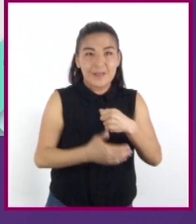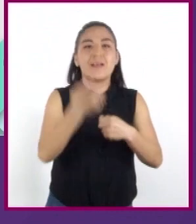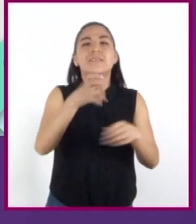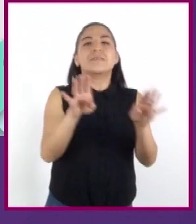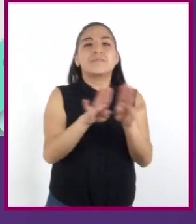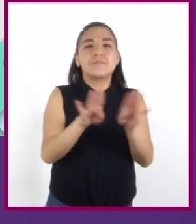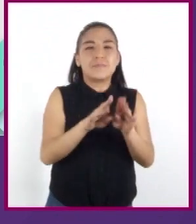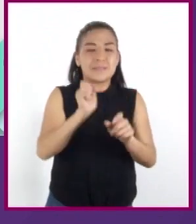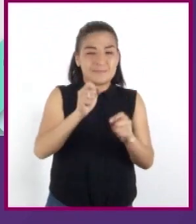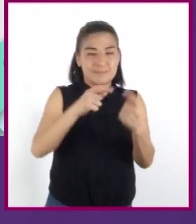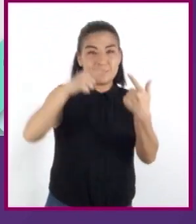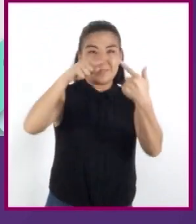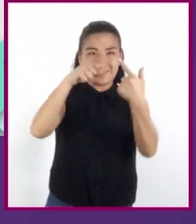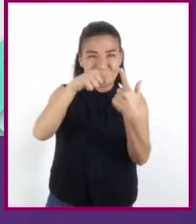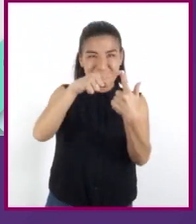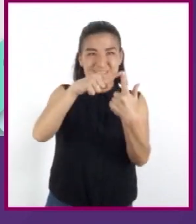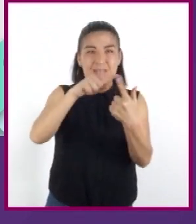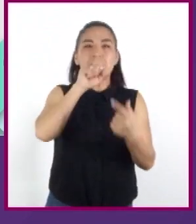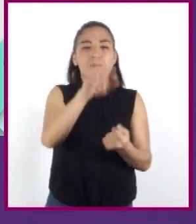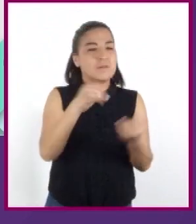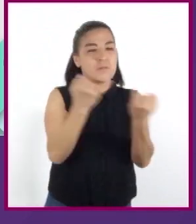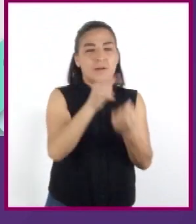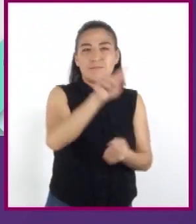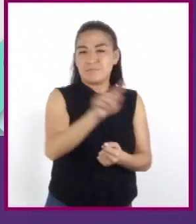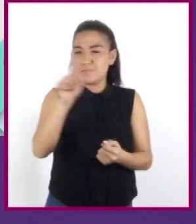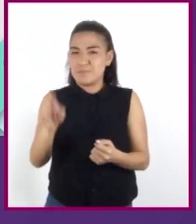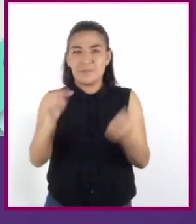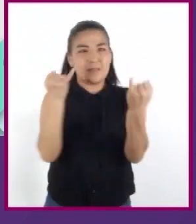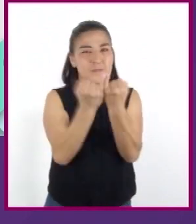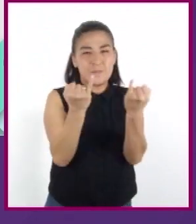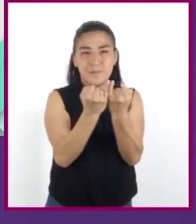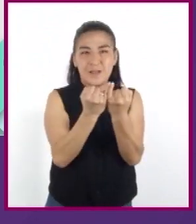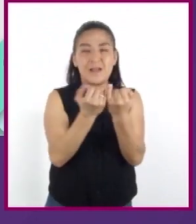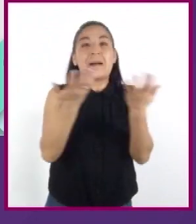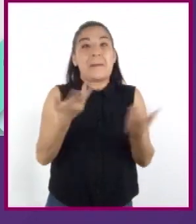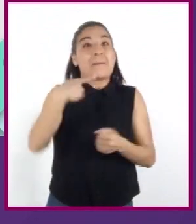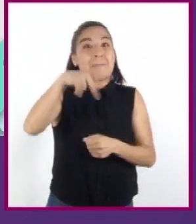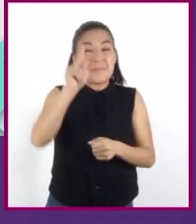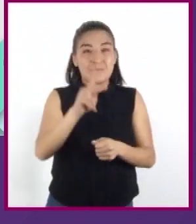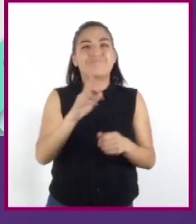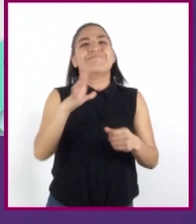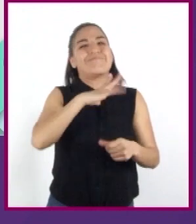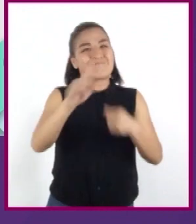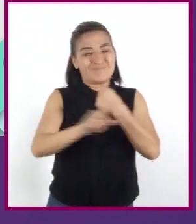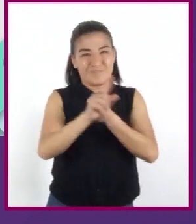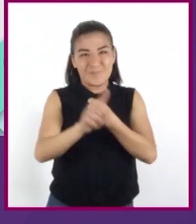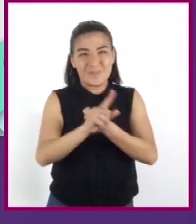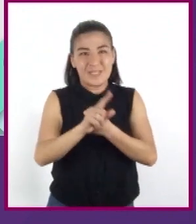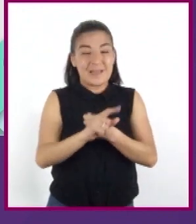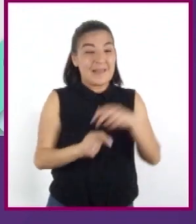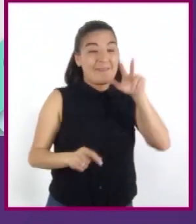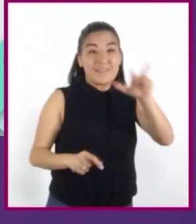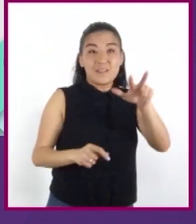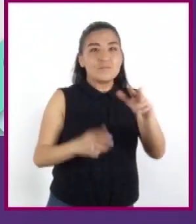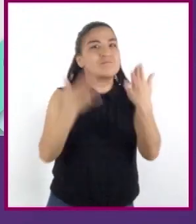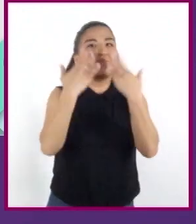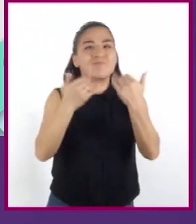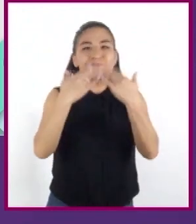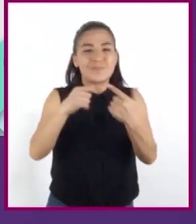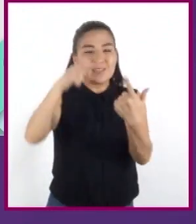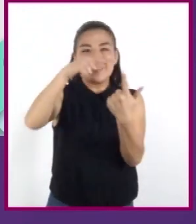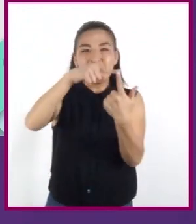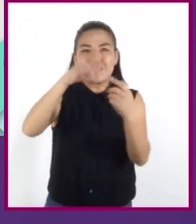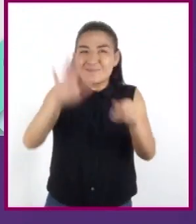la raíz cuadrada en ambos lados de la igualdad. Sin embargo, tenemos un problema, y es que el 18 no tiene raíz